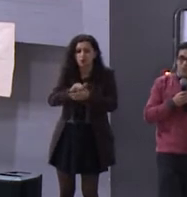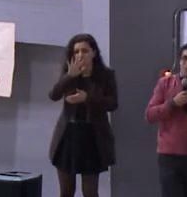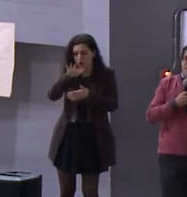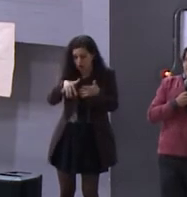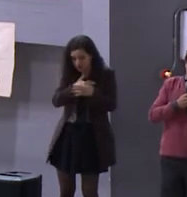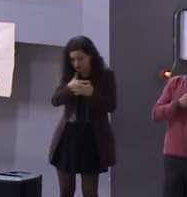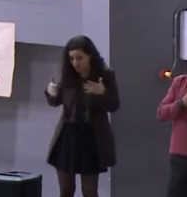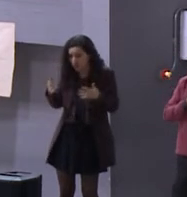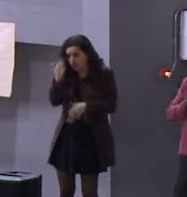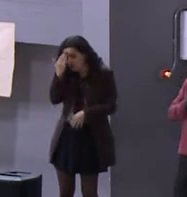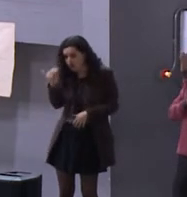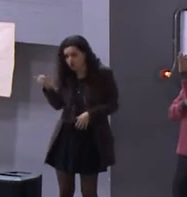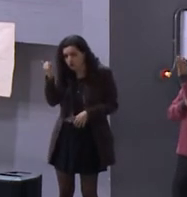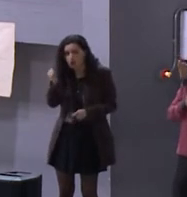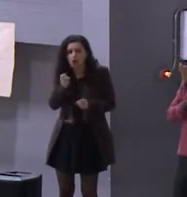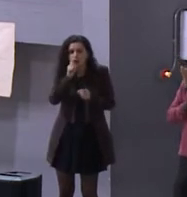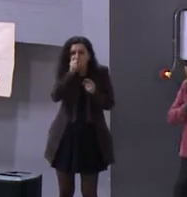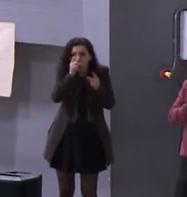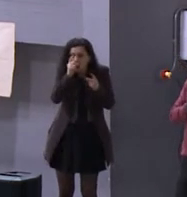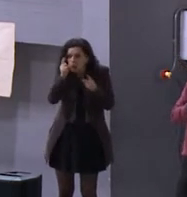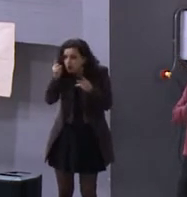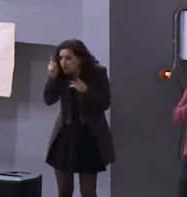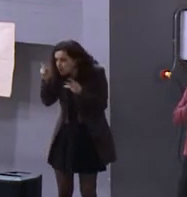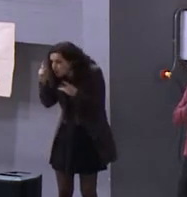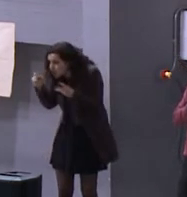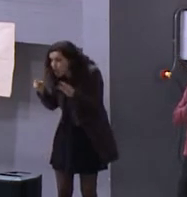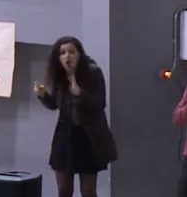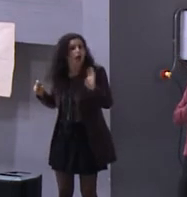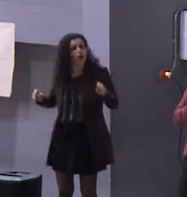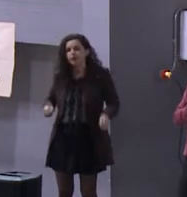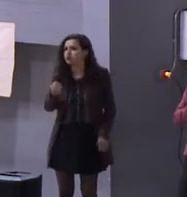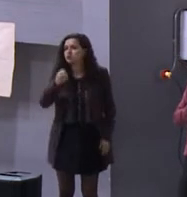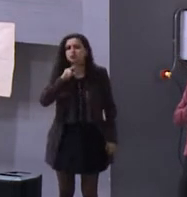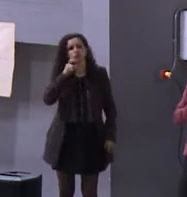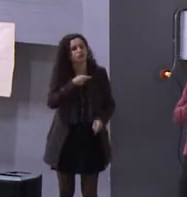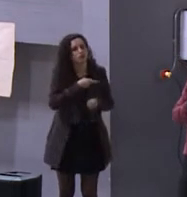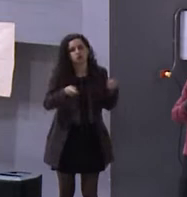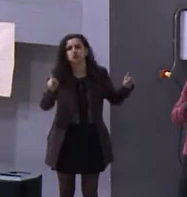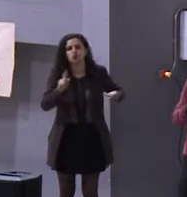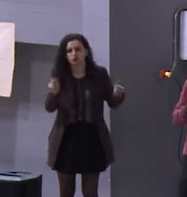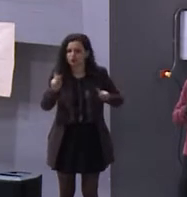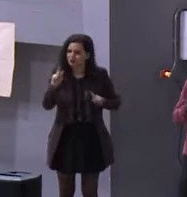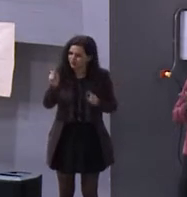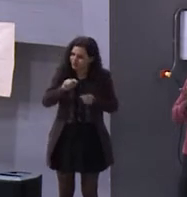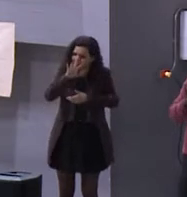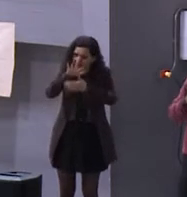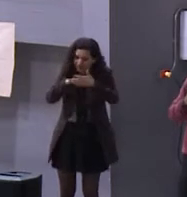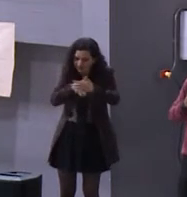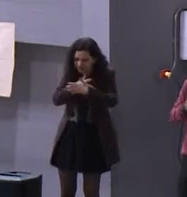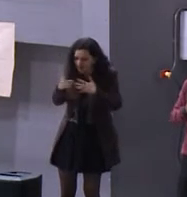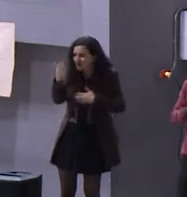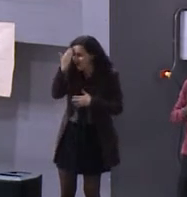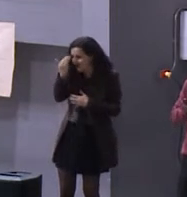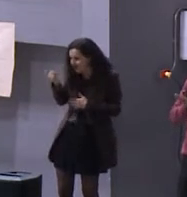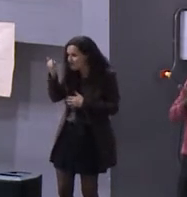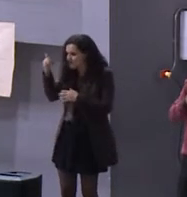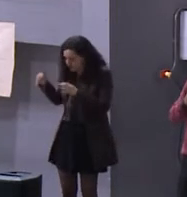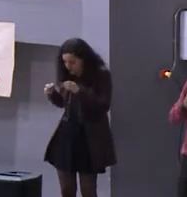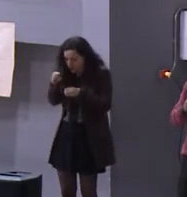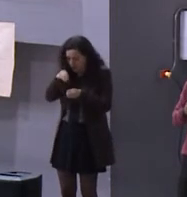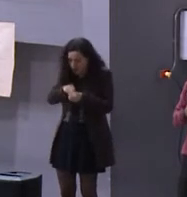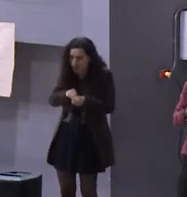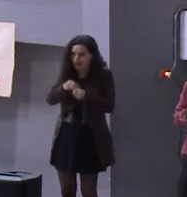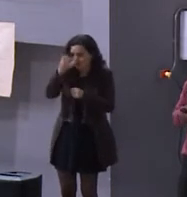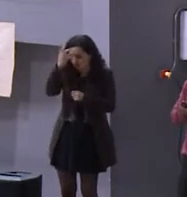sea, no podemos contar días y decir es que no nos dieron las clases de las semanas. No tiene que el calendario académico está basado también en evaluación,